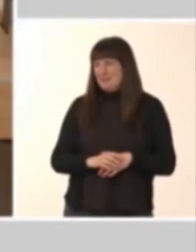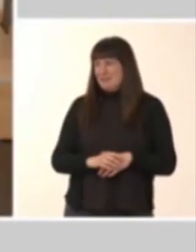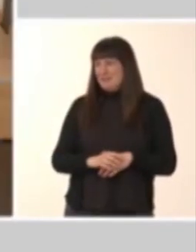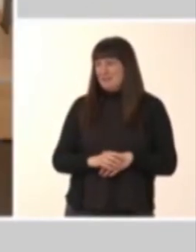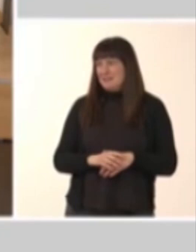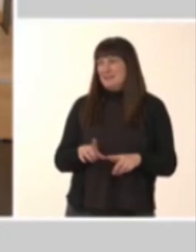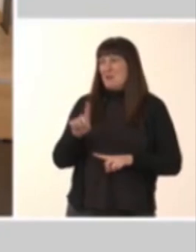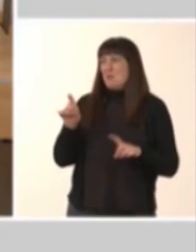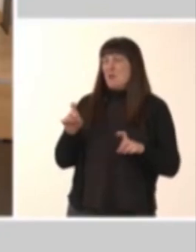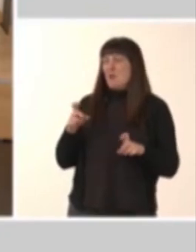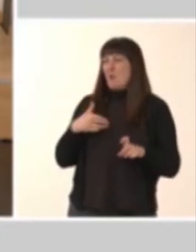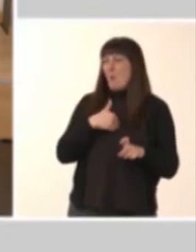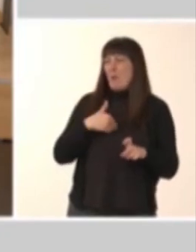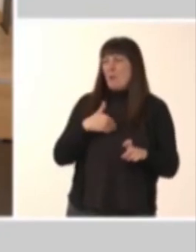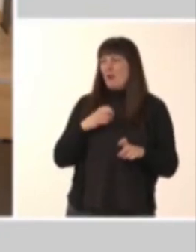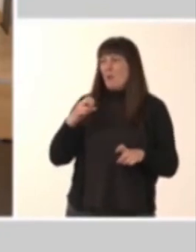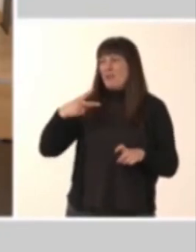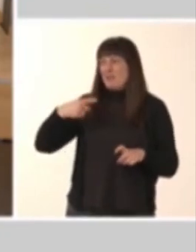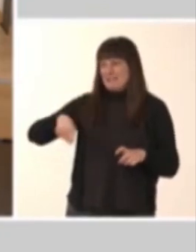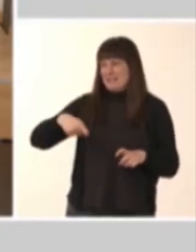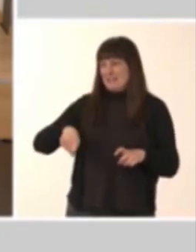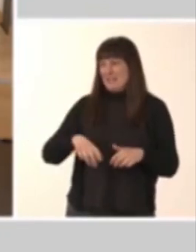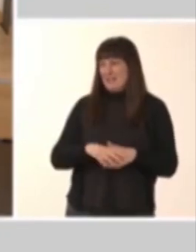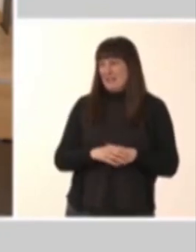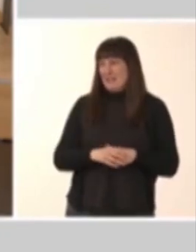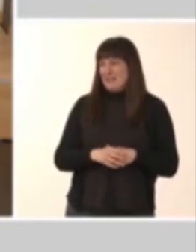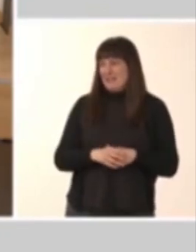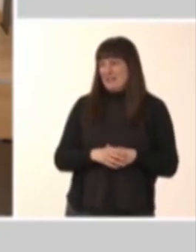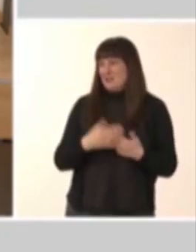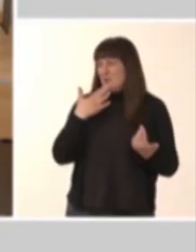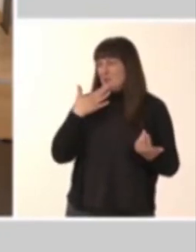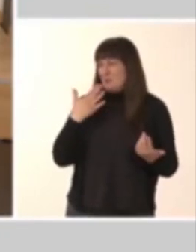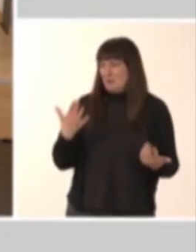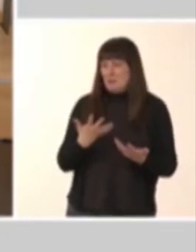Li he preguntat pel seu paper com a vicepresidenta. Si vostè com a vicepresidenta, si això se donara el cas.